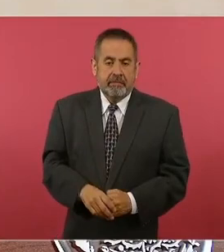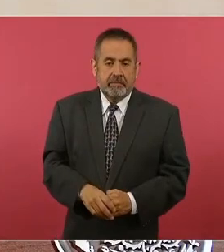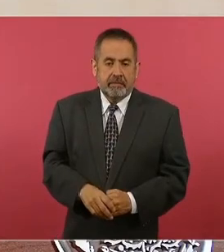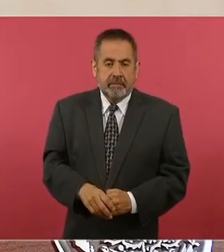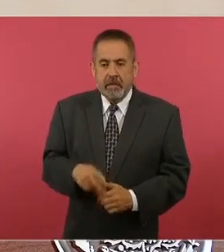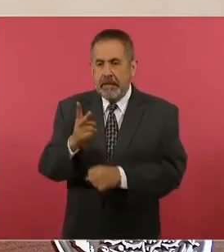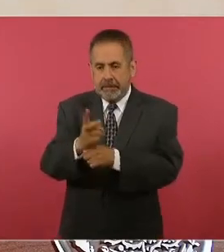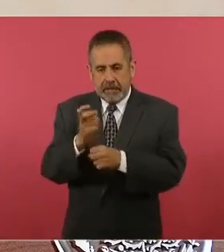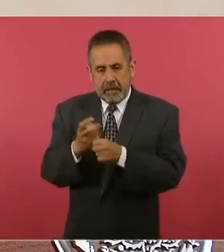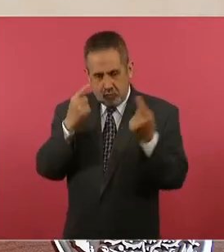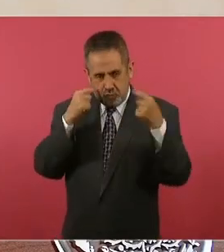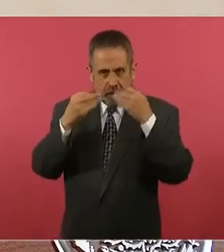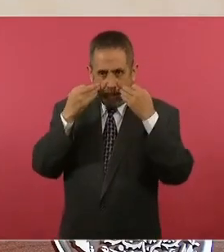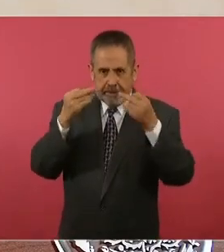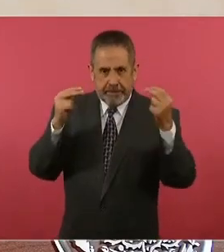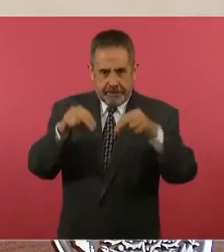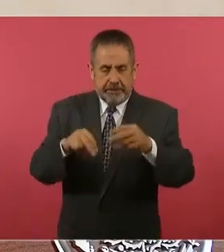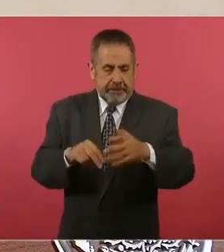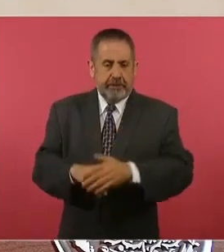Ahí les invitamos.